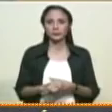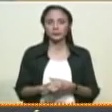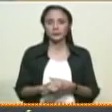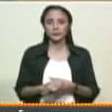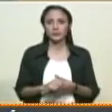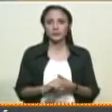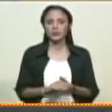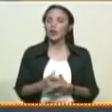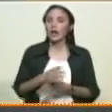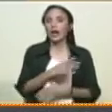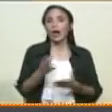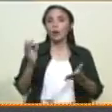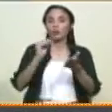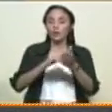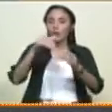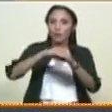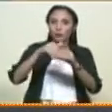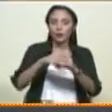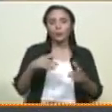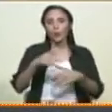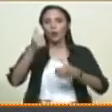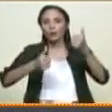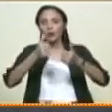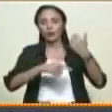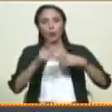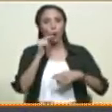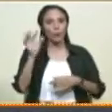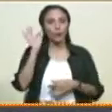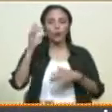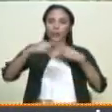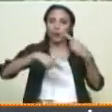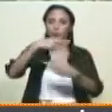a salir a votar por los candidatos y las candidatas de la revolución.